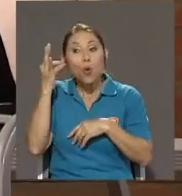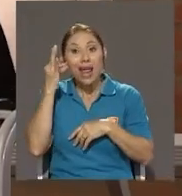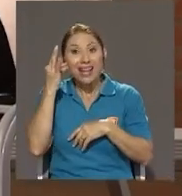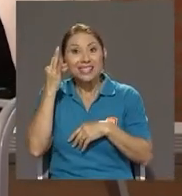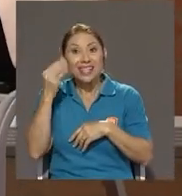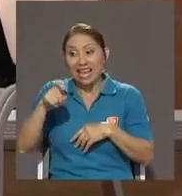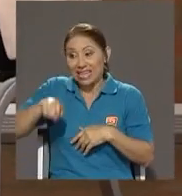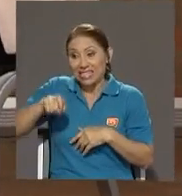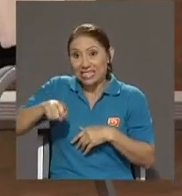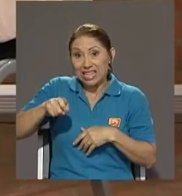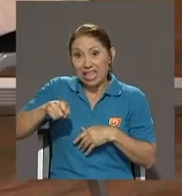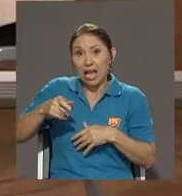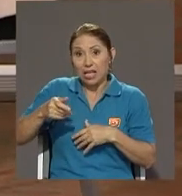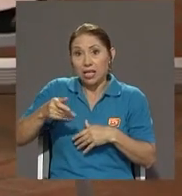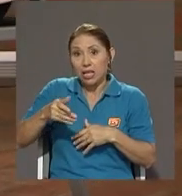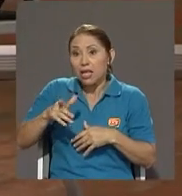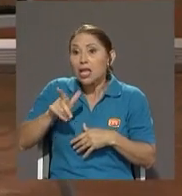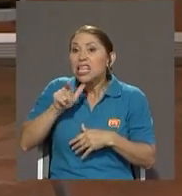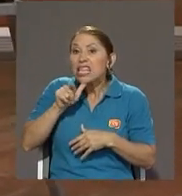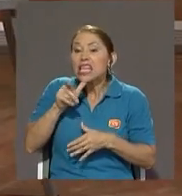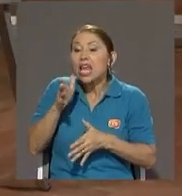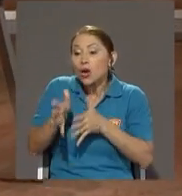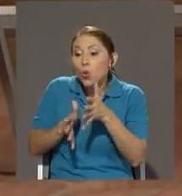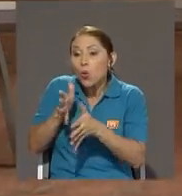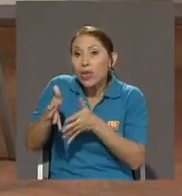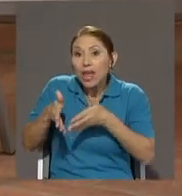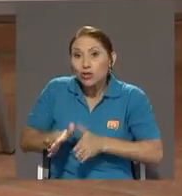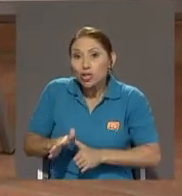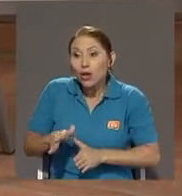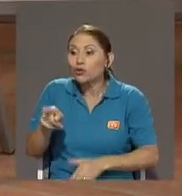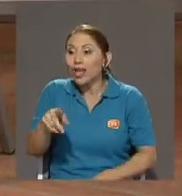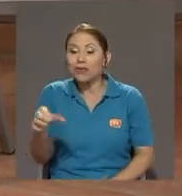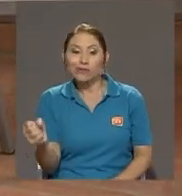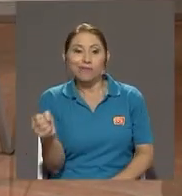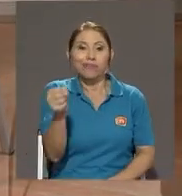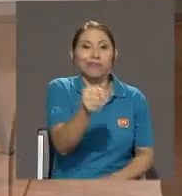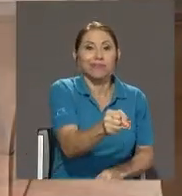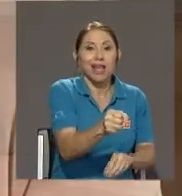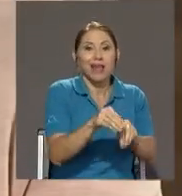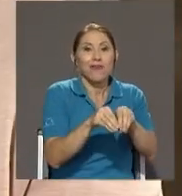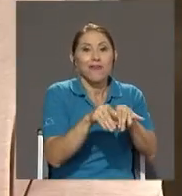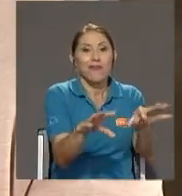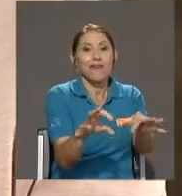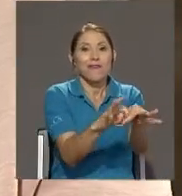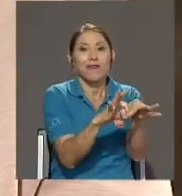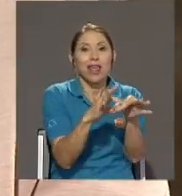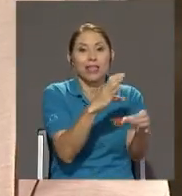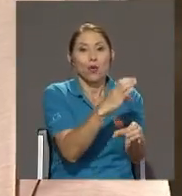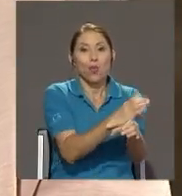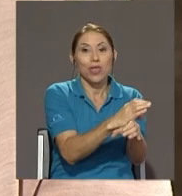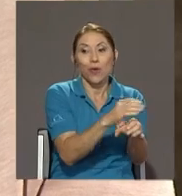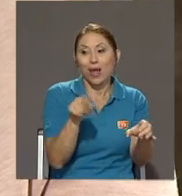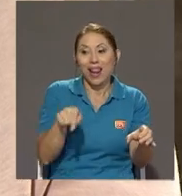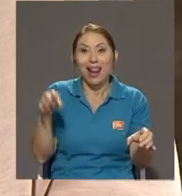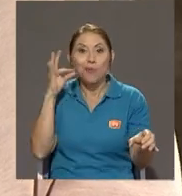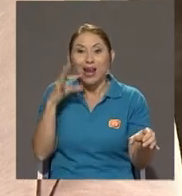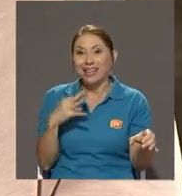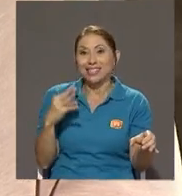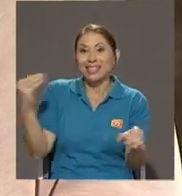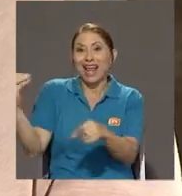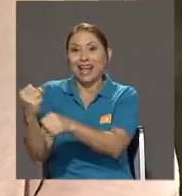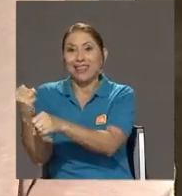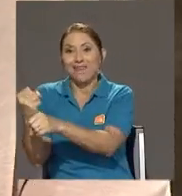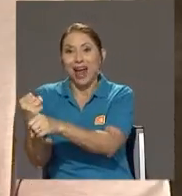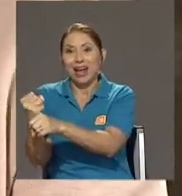cuido, las mujeres en condición de pobreza salen a trabajar porque ahora sus hijos están en una red de cuido infantil pública, pero